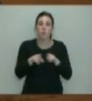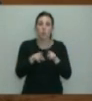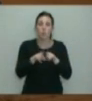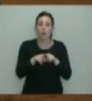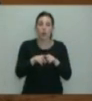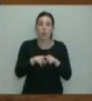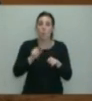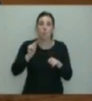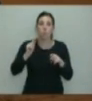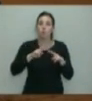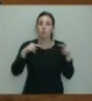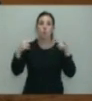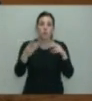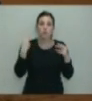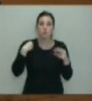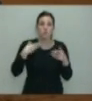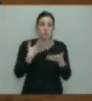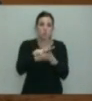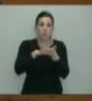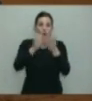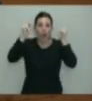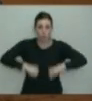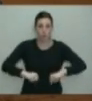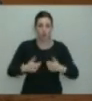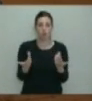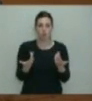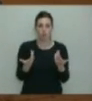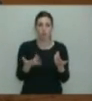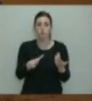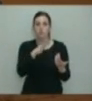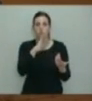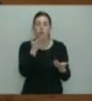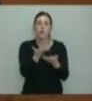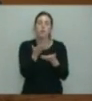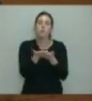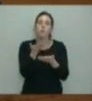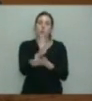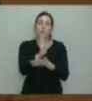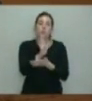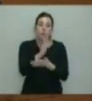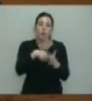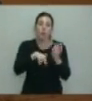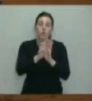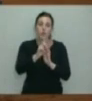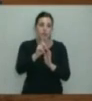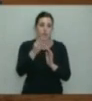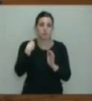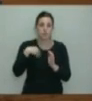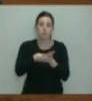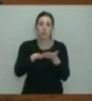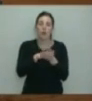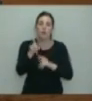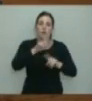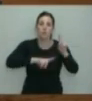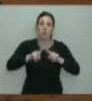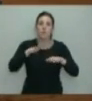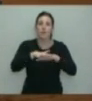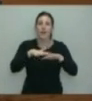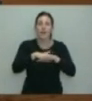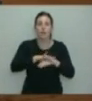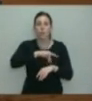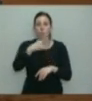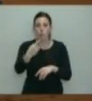encuentro. Deberíamos de llegar a un punto de encuentro. Al fondo, lo que late en su proposición es eso. Ese problema de la doble red, para